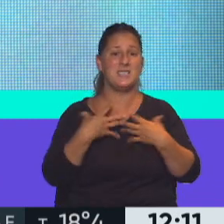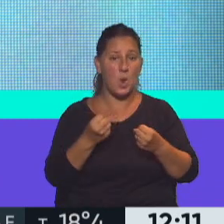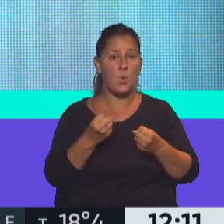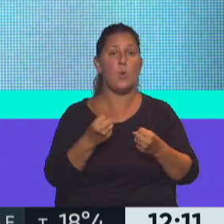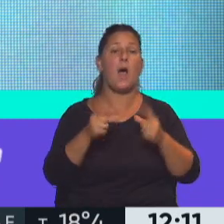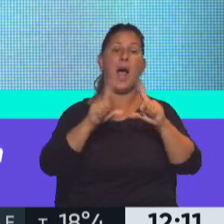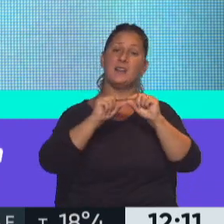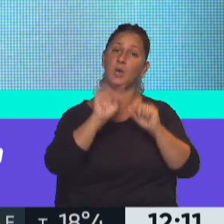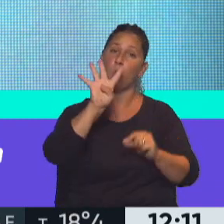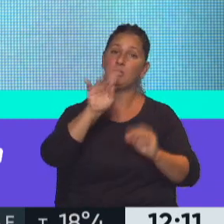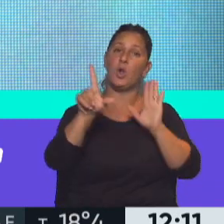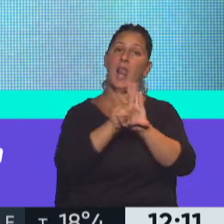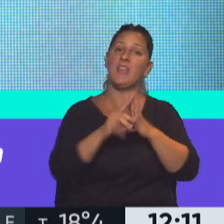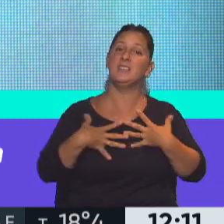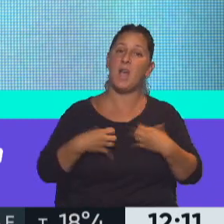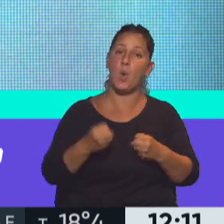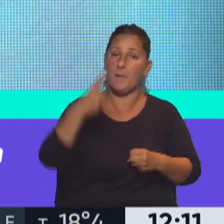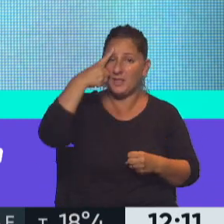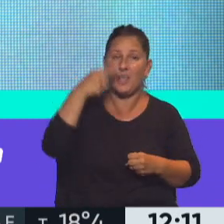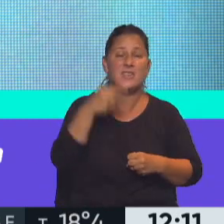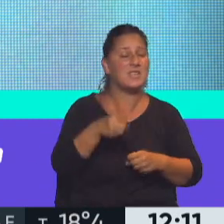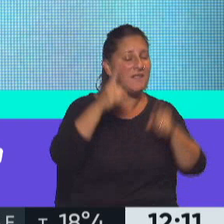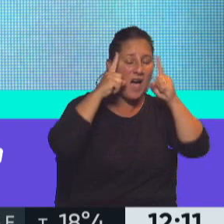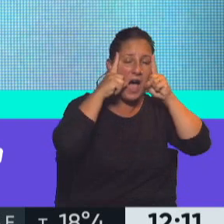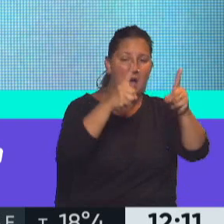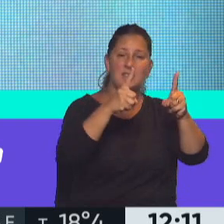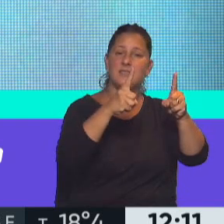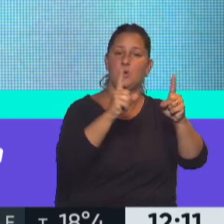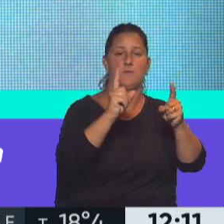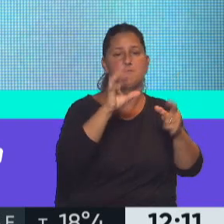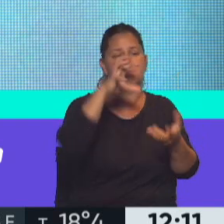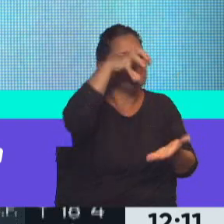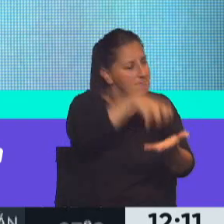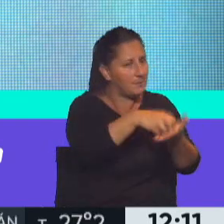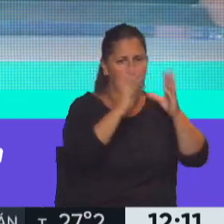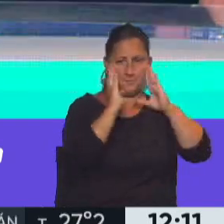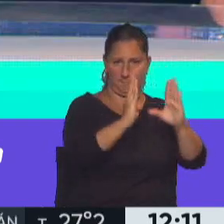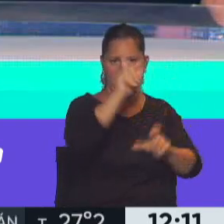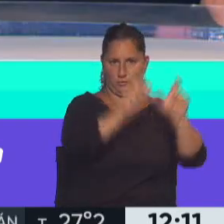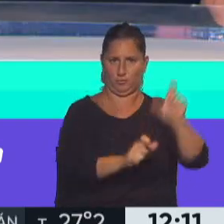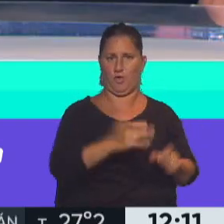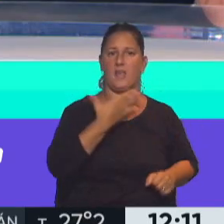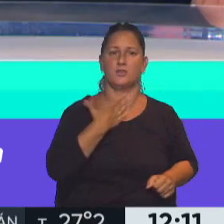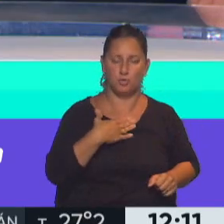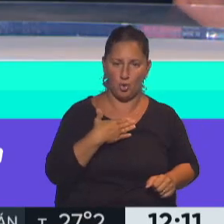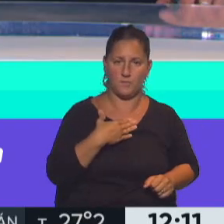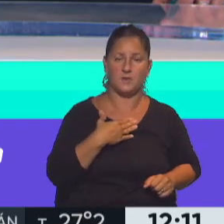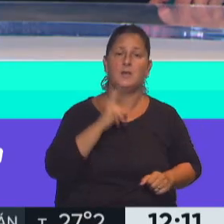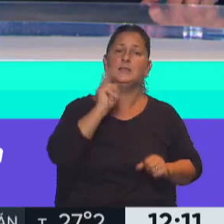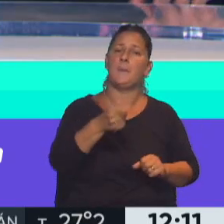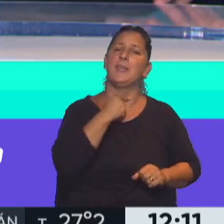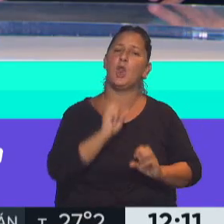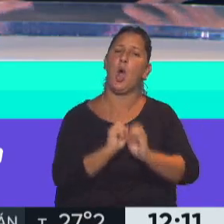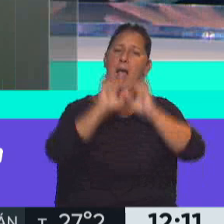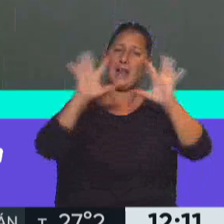el artículo 4 de la Ley de Salud Mental, sí, tiene que ser atendido, tiene que atender a estos pacientes. Esto es importante. Por otro lado, quiero dejar claro otra cosa,